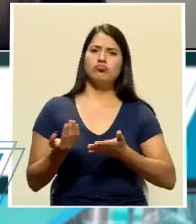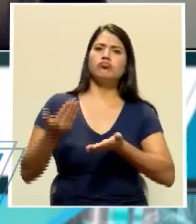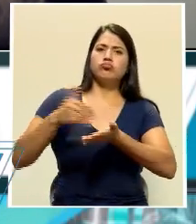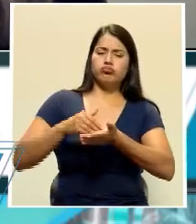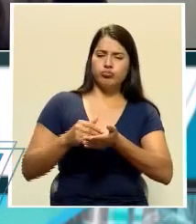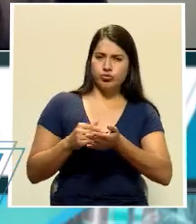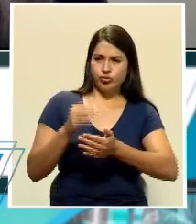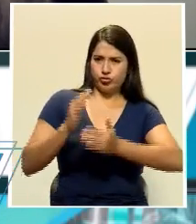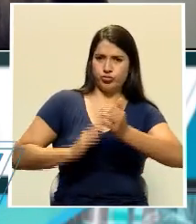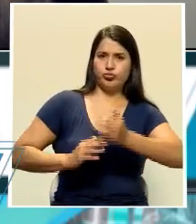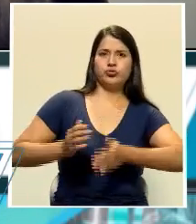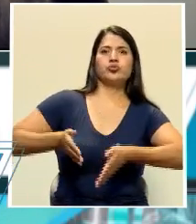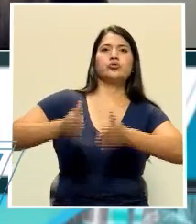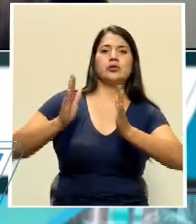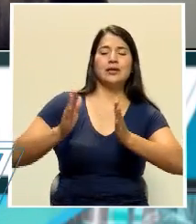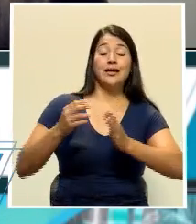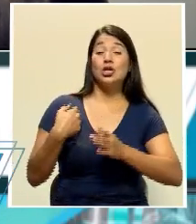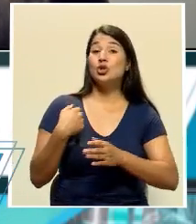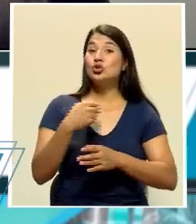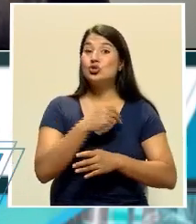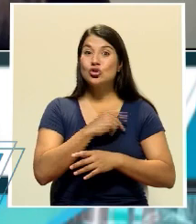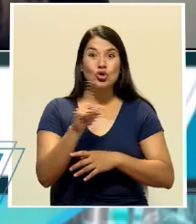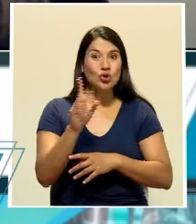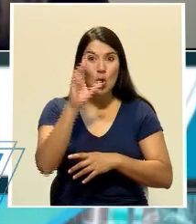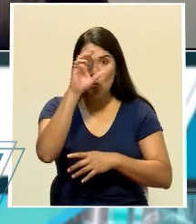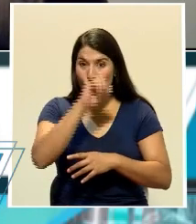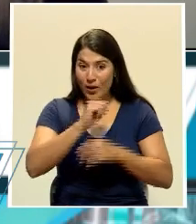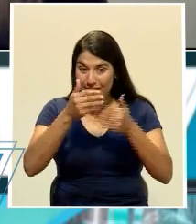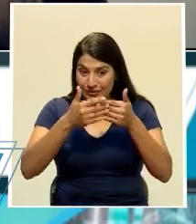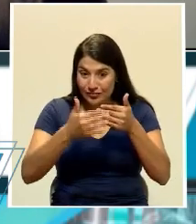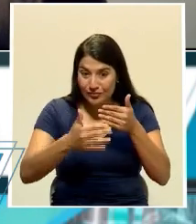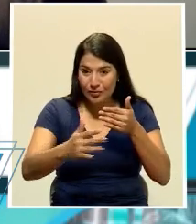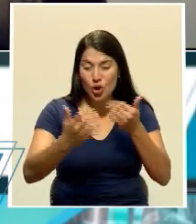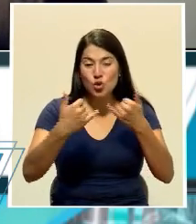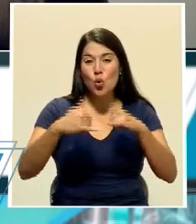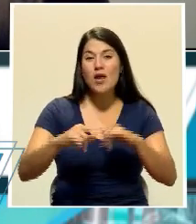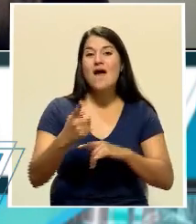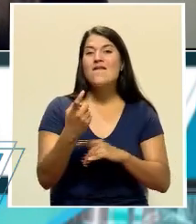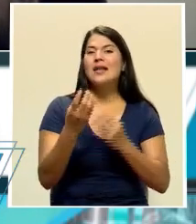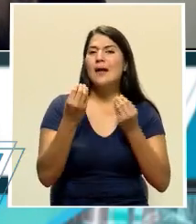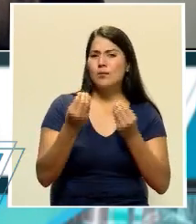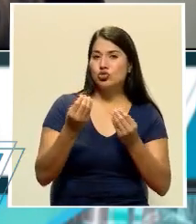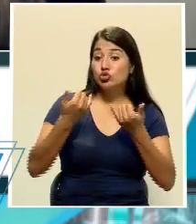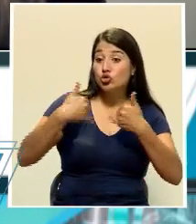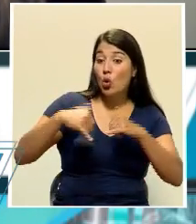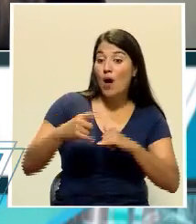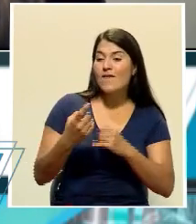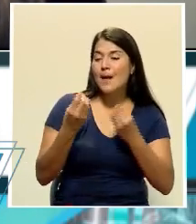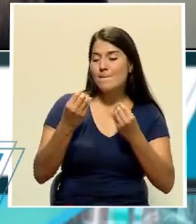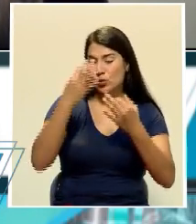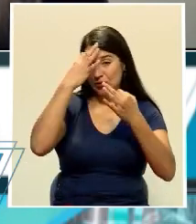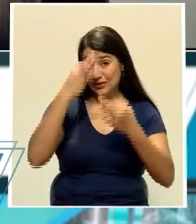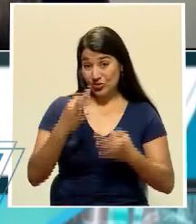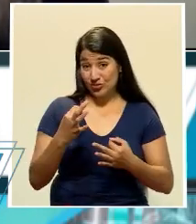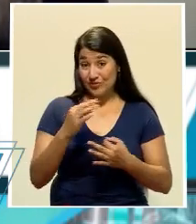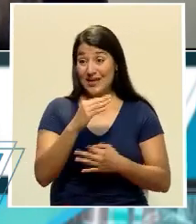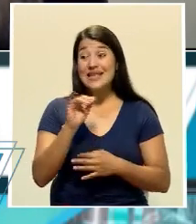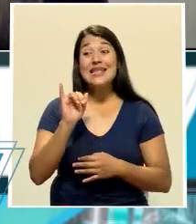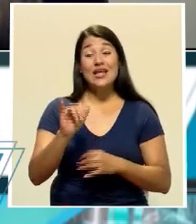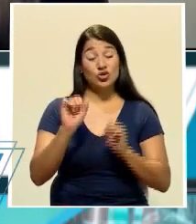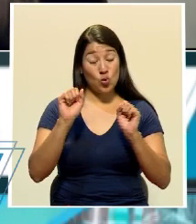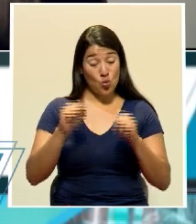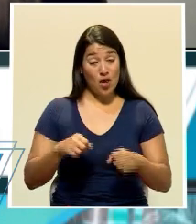muy serio, es que no nos estamos dando cuenta de todo lo que tenemos que decidir y de lo que nos va a afectar en